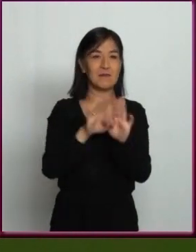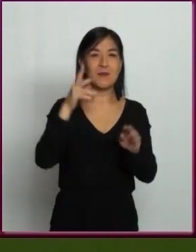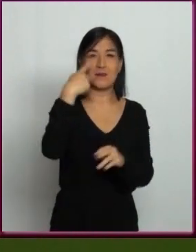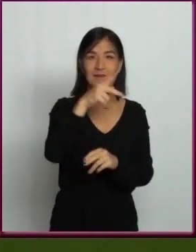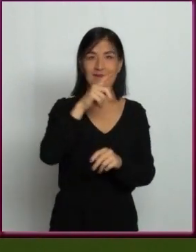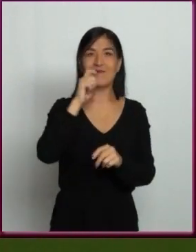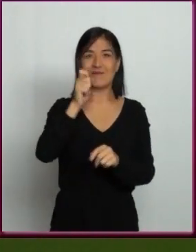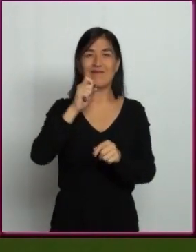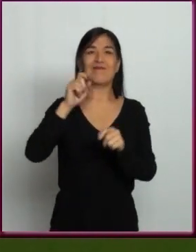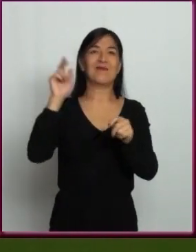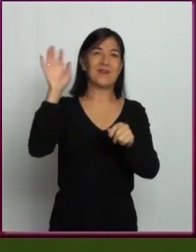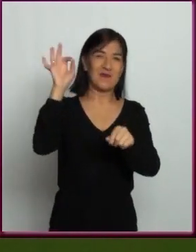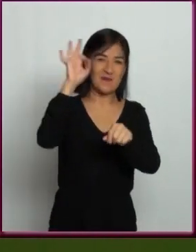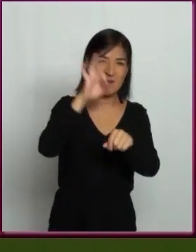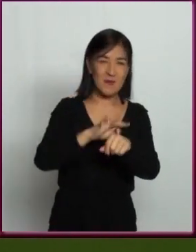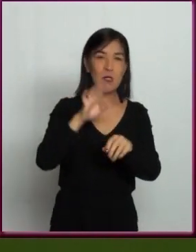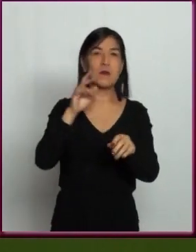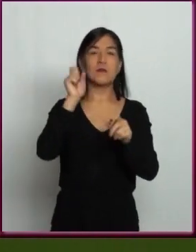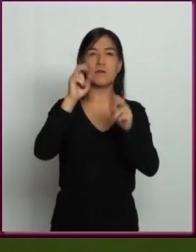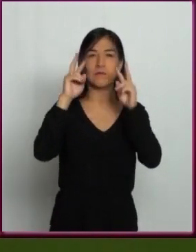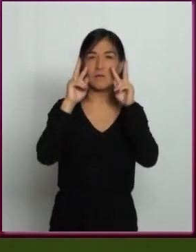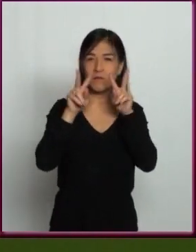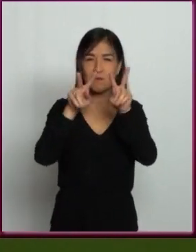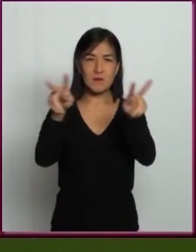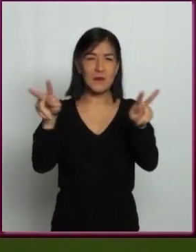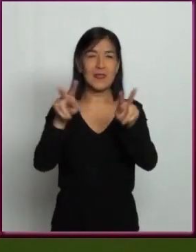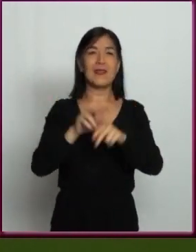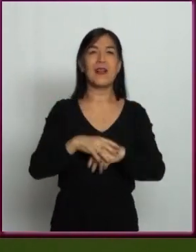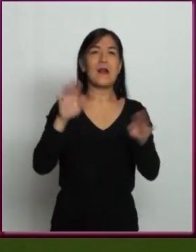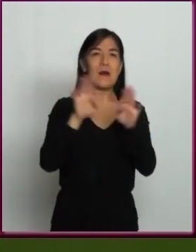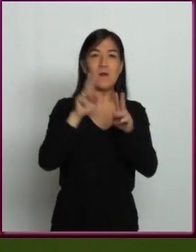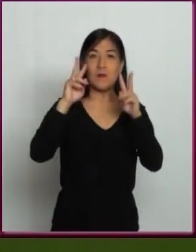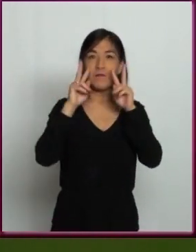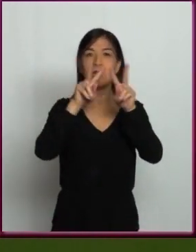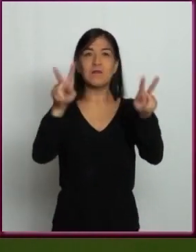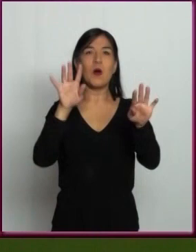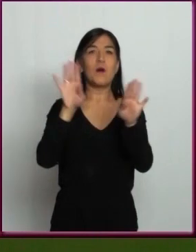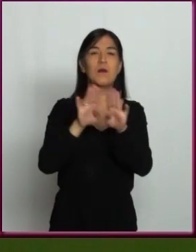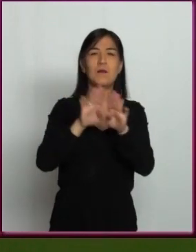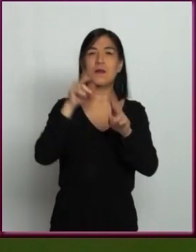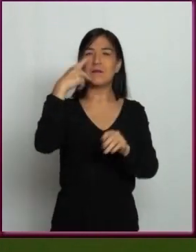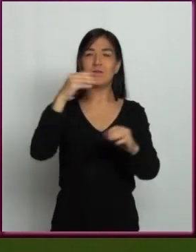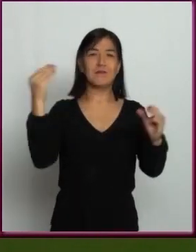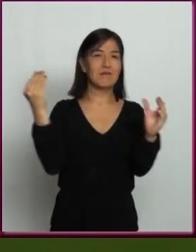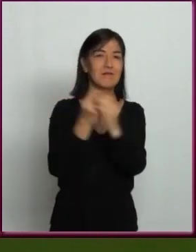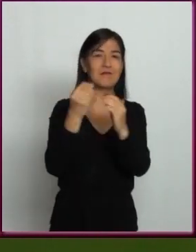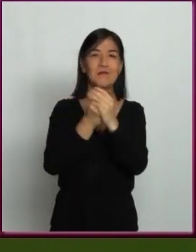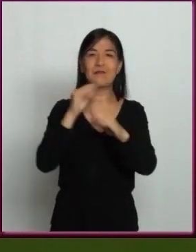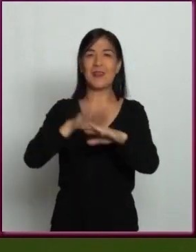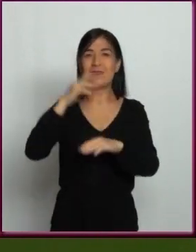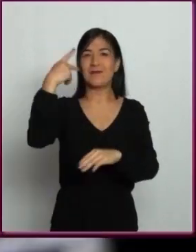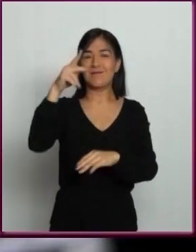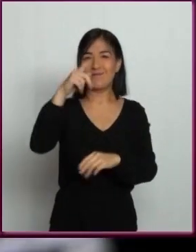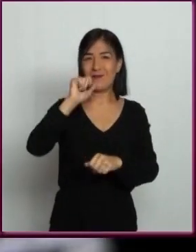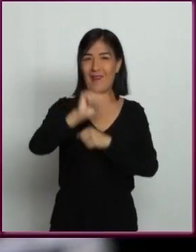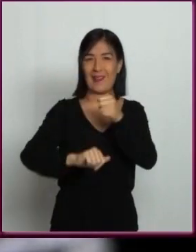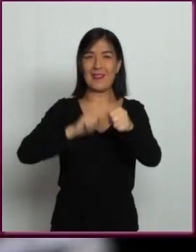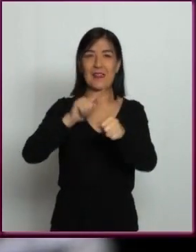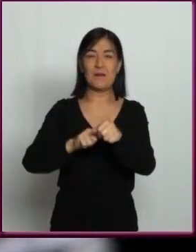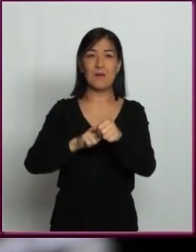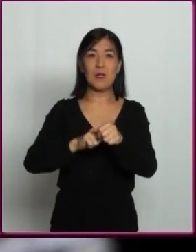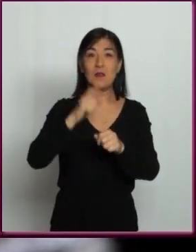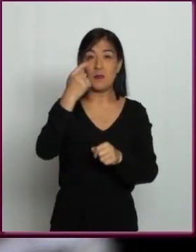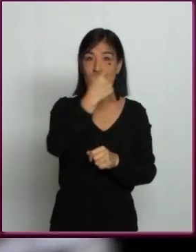los insectos es su visión. Esto se debe a que tienen uno de los órganos más especializados del reino animal,